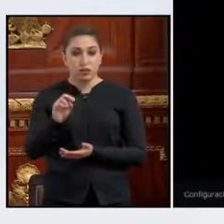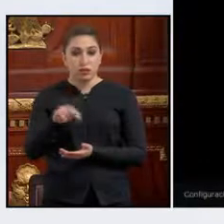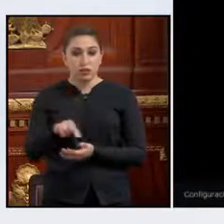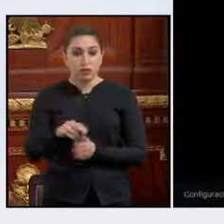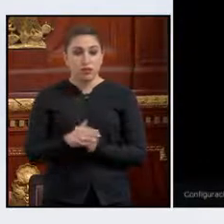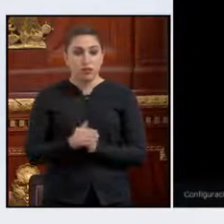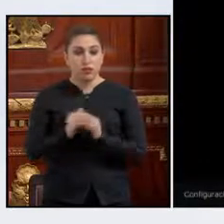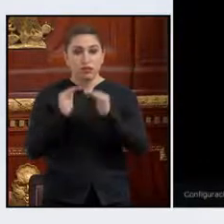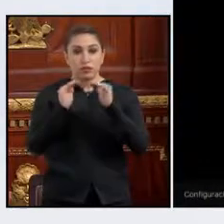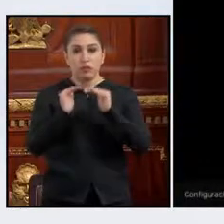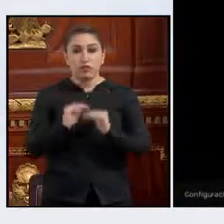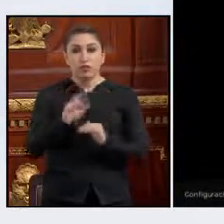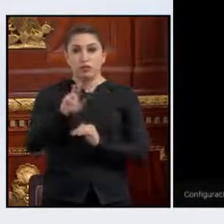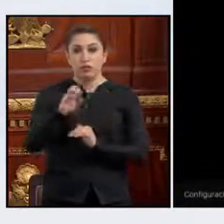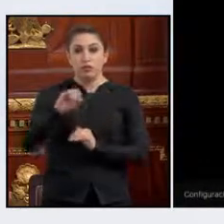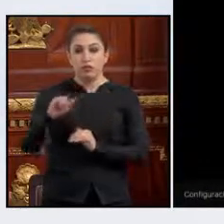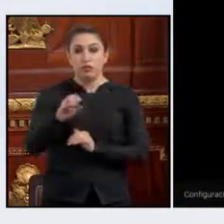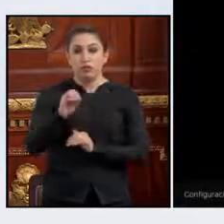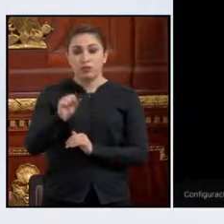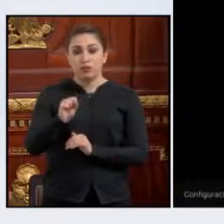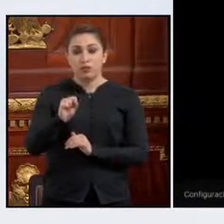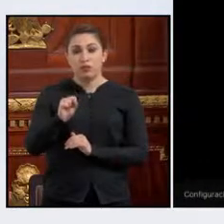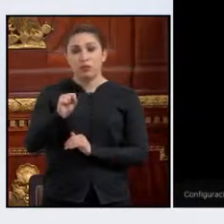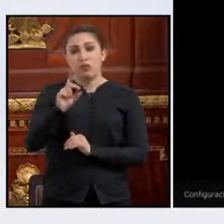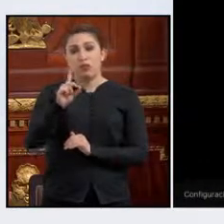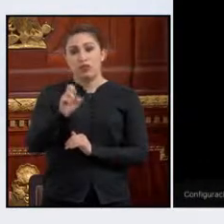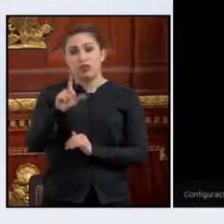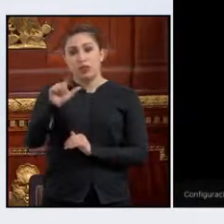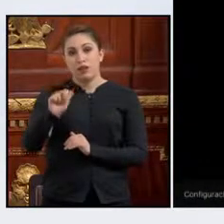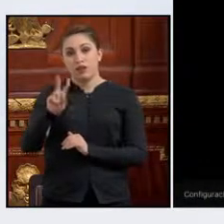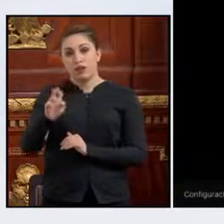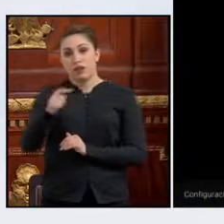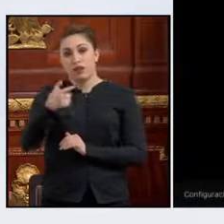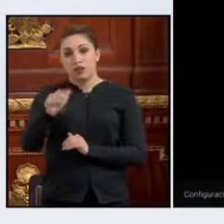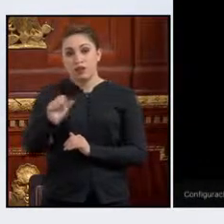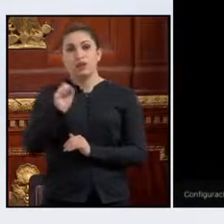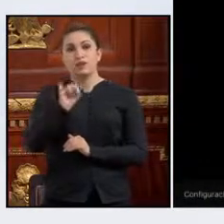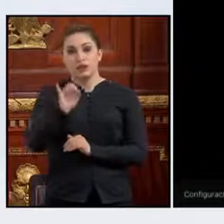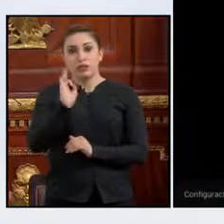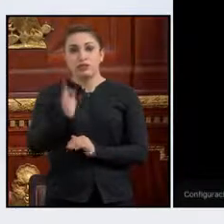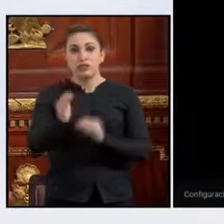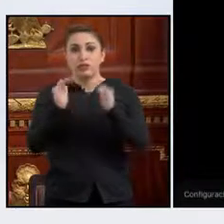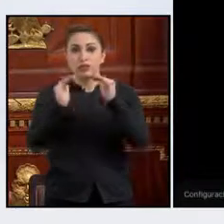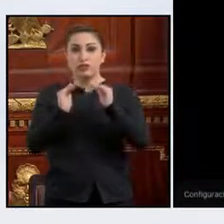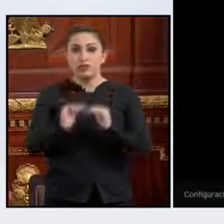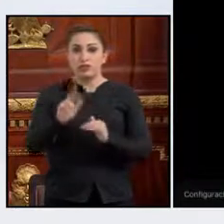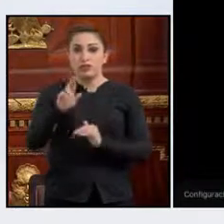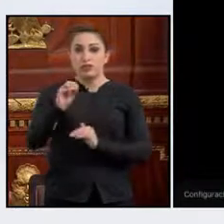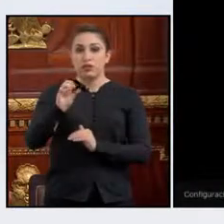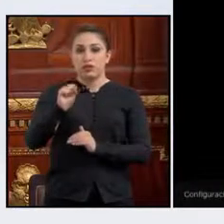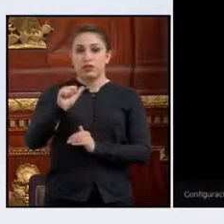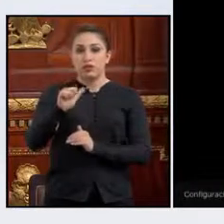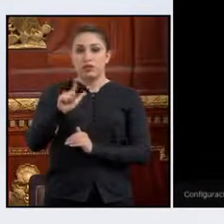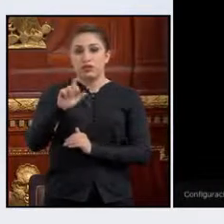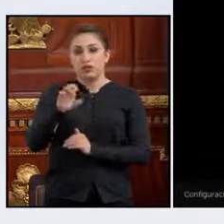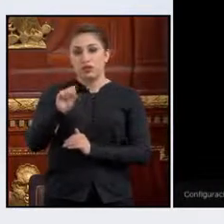Rojo de la Vega Piccolo Alessandra. Alessandra Rojo de la Vega, a favor. Rosales Herrera